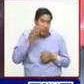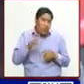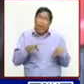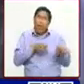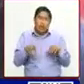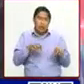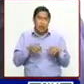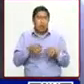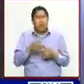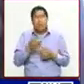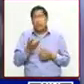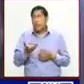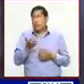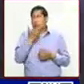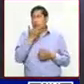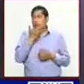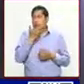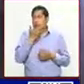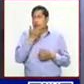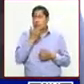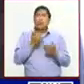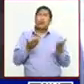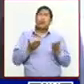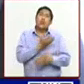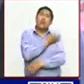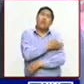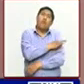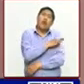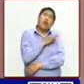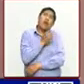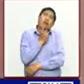un profesional médico. ¿En qué zona queda la farmacia,